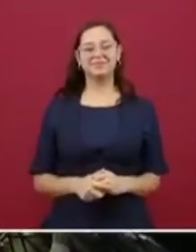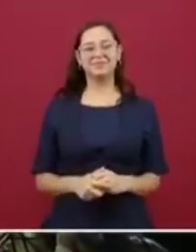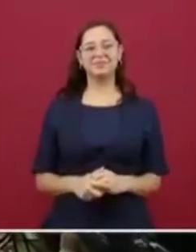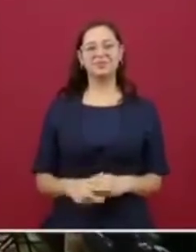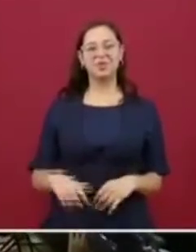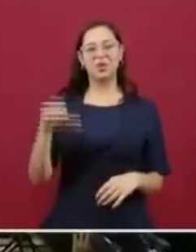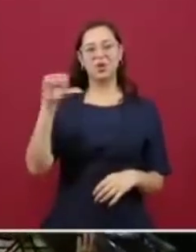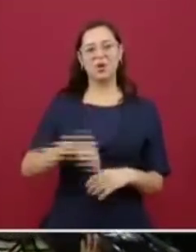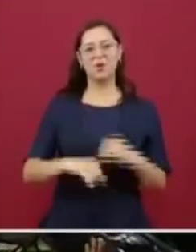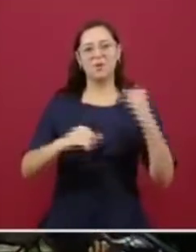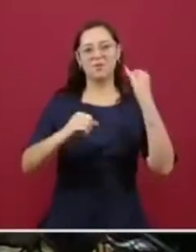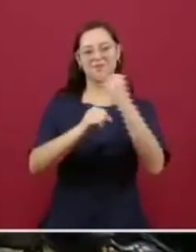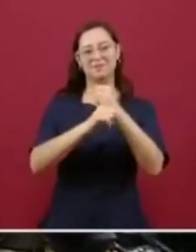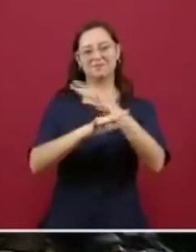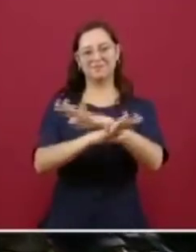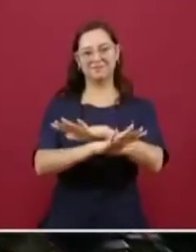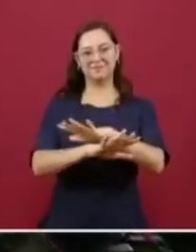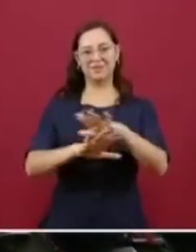informar